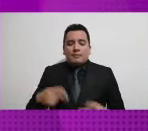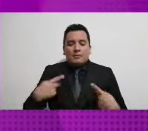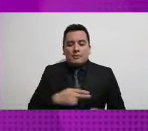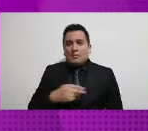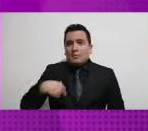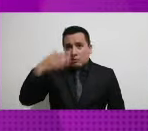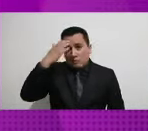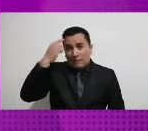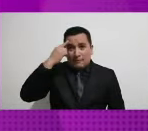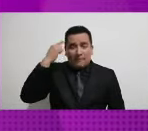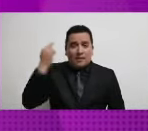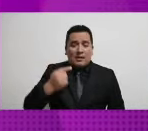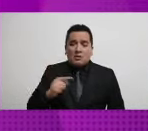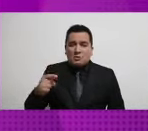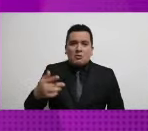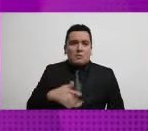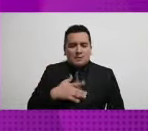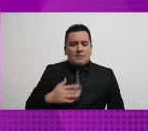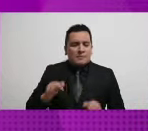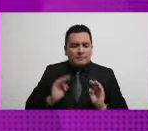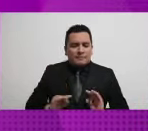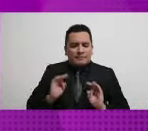conozcamos, para que se sientan muy seguros